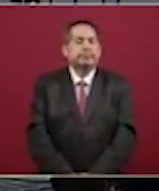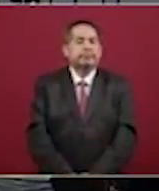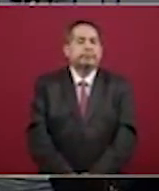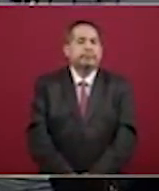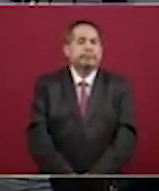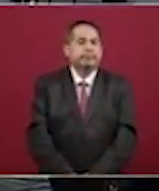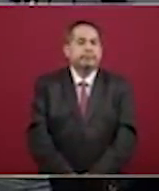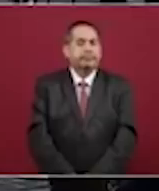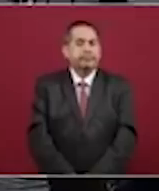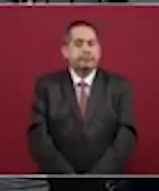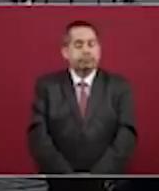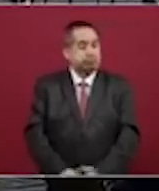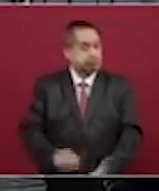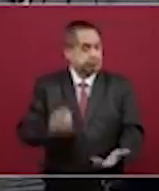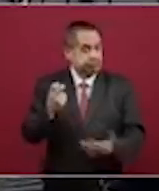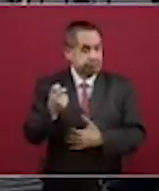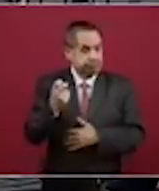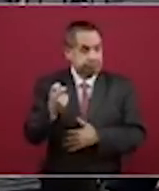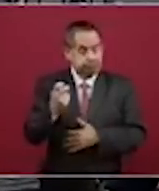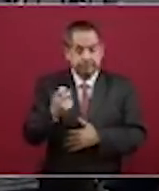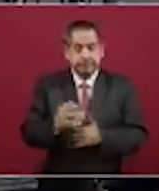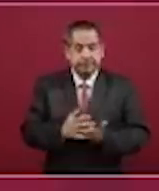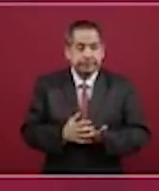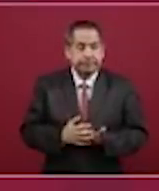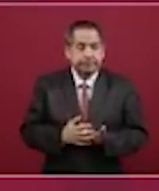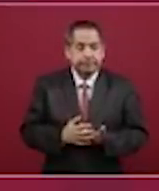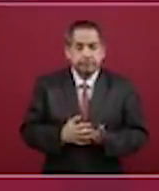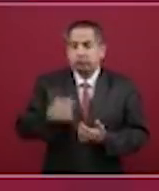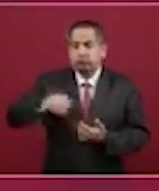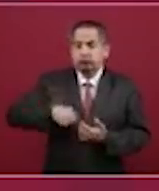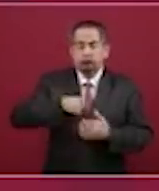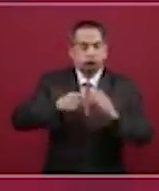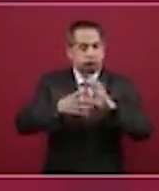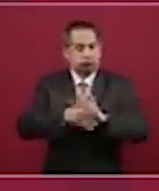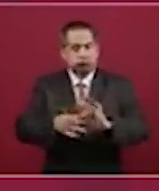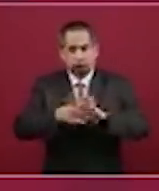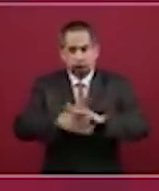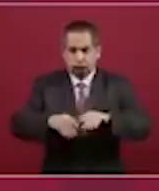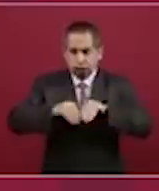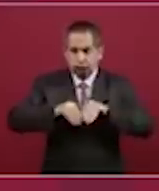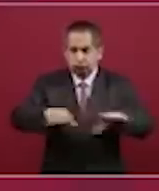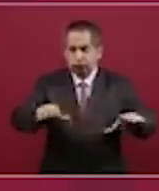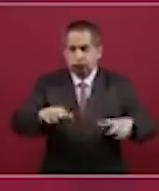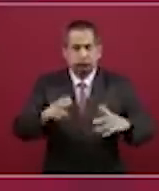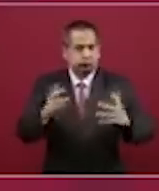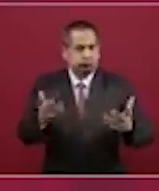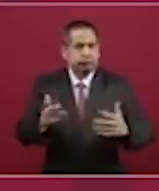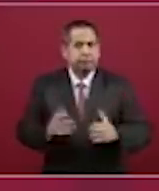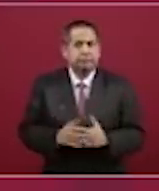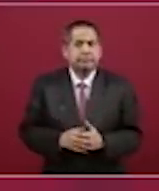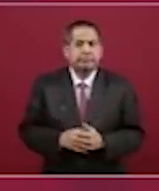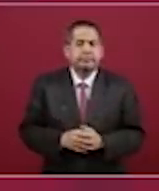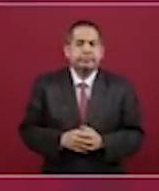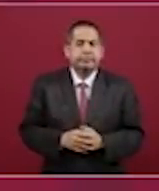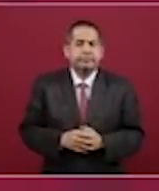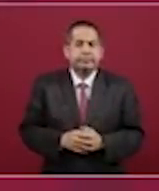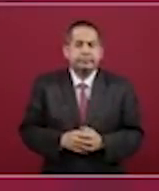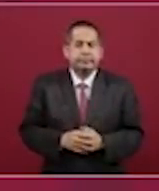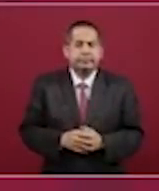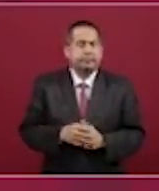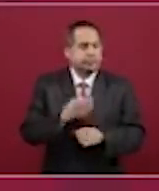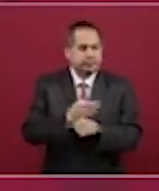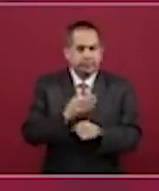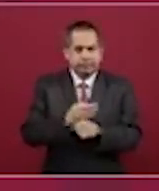Pues eso es básicamente lo que queríamos informar, y